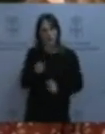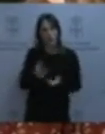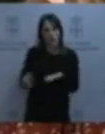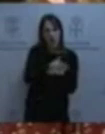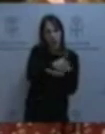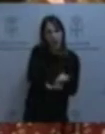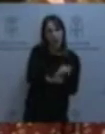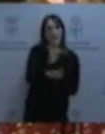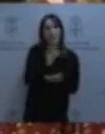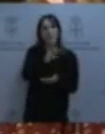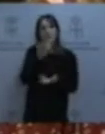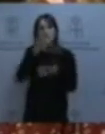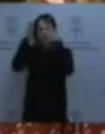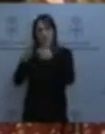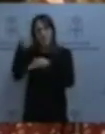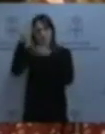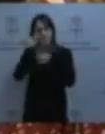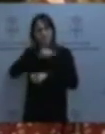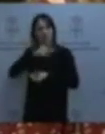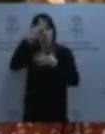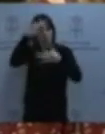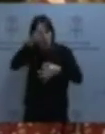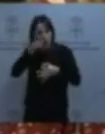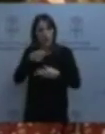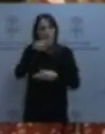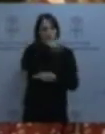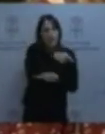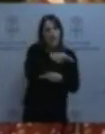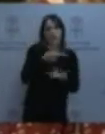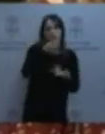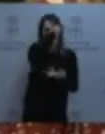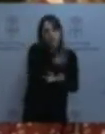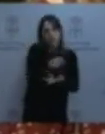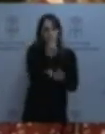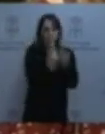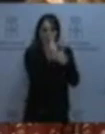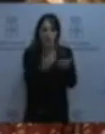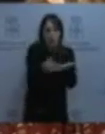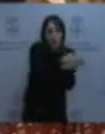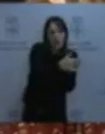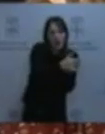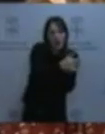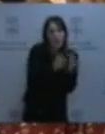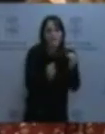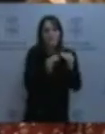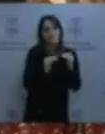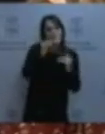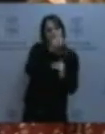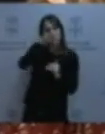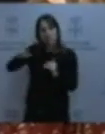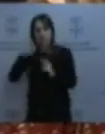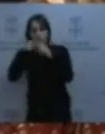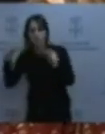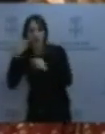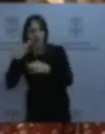parecía ético o no que cobrase más en un día que lo que cobraba el 50% de los trabajadores asturianos en un mes. La pregunta no va por